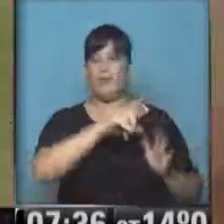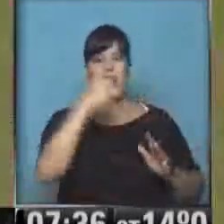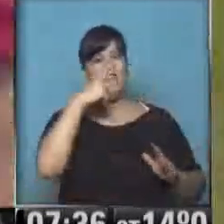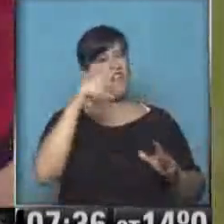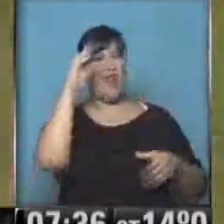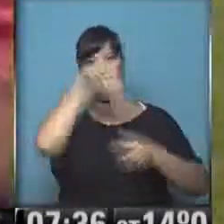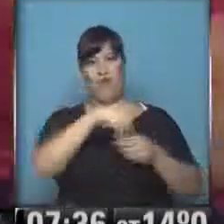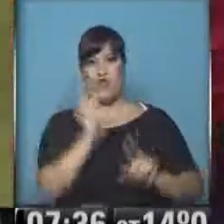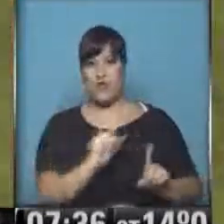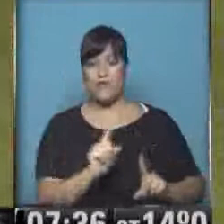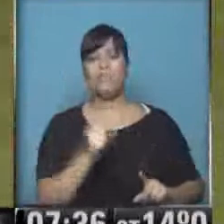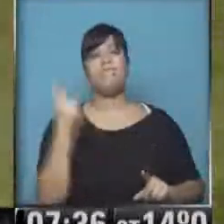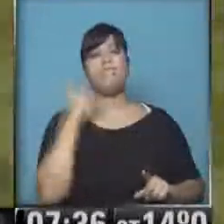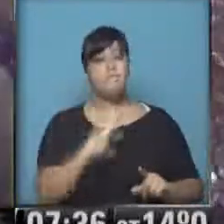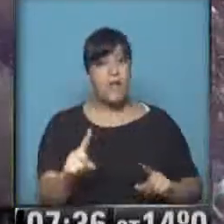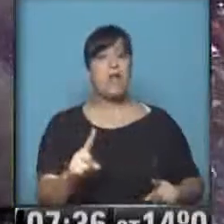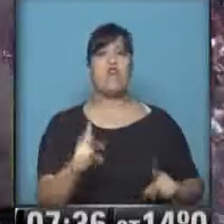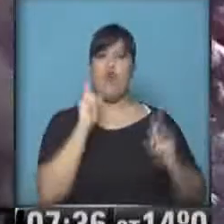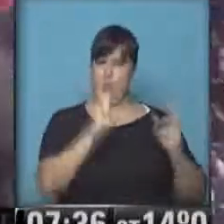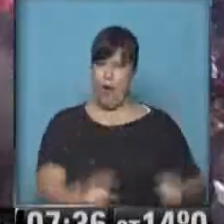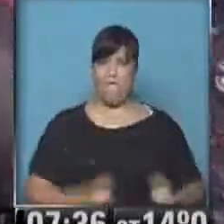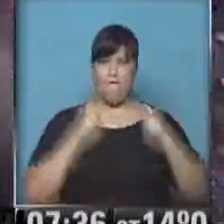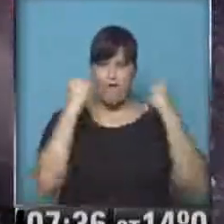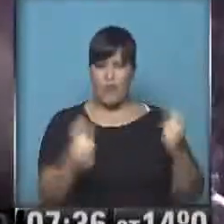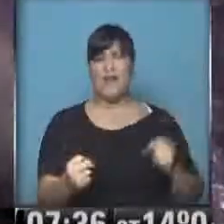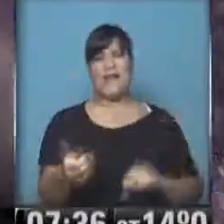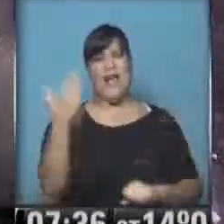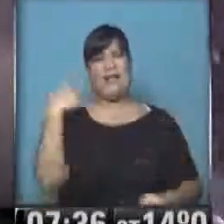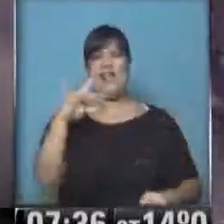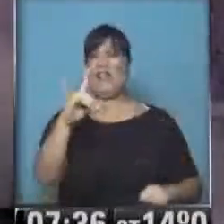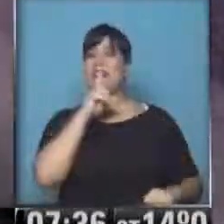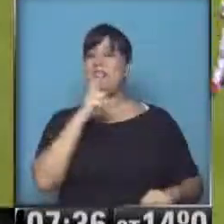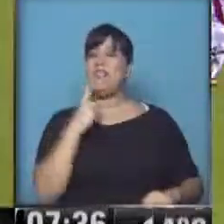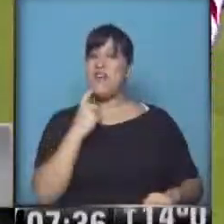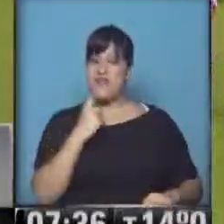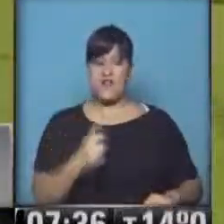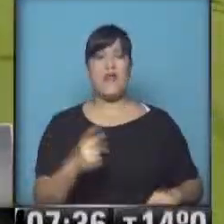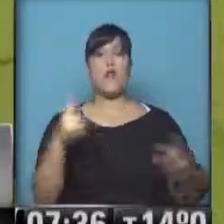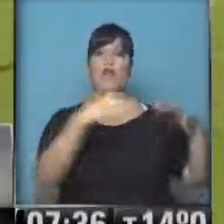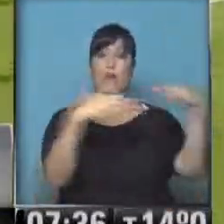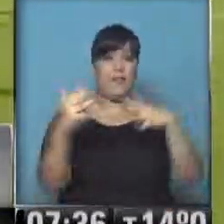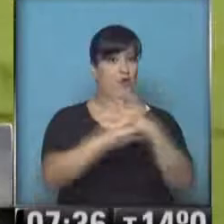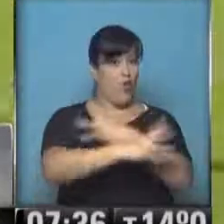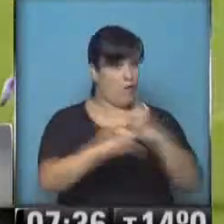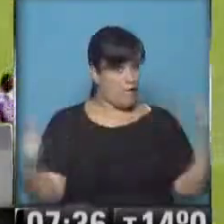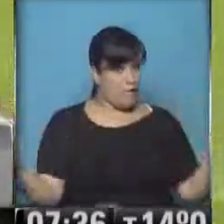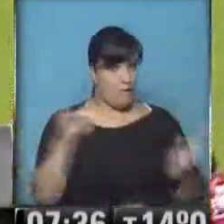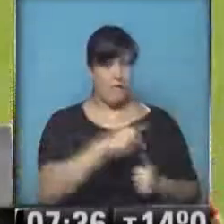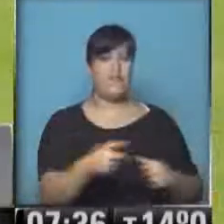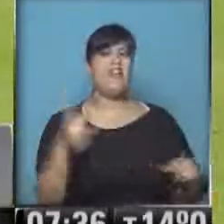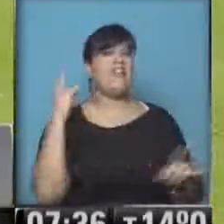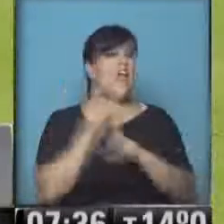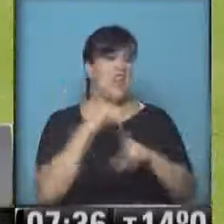y que, sin embargo, se hizo fuerte. Decía Marcelo Gallardo en forma inteligente cuando terminó el partido, como todo lo que